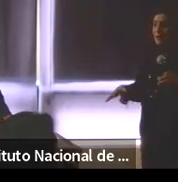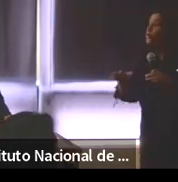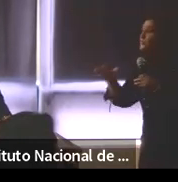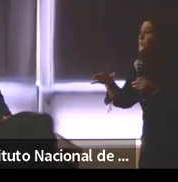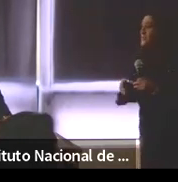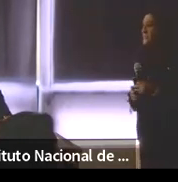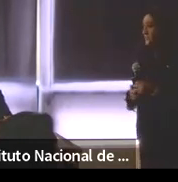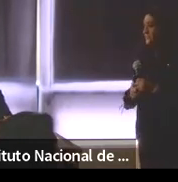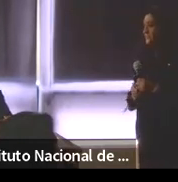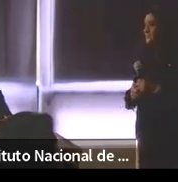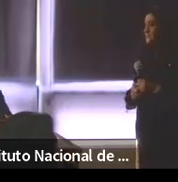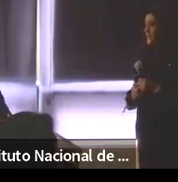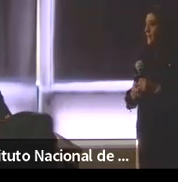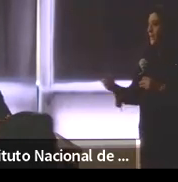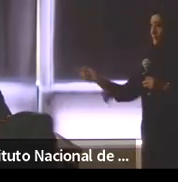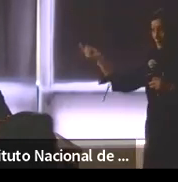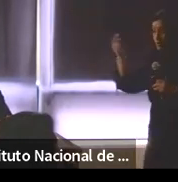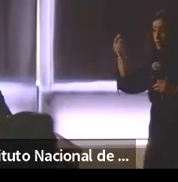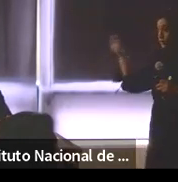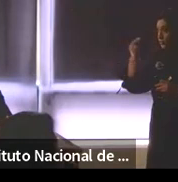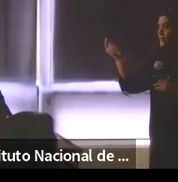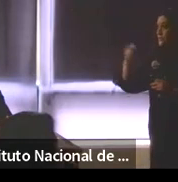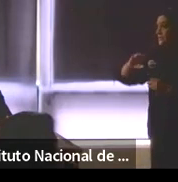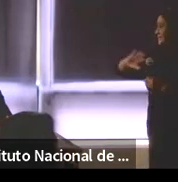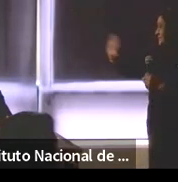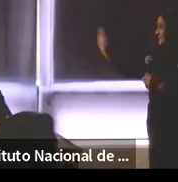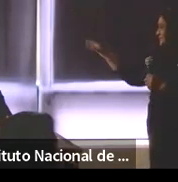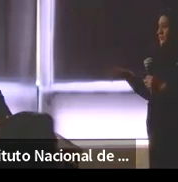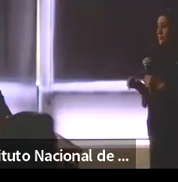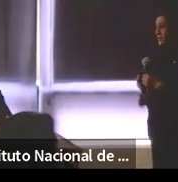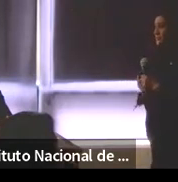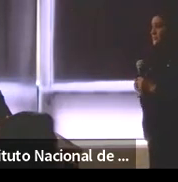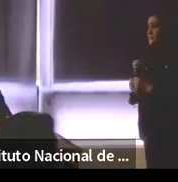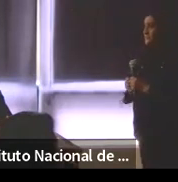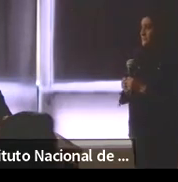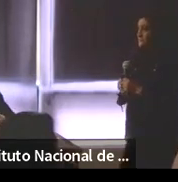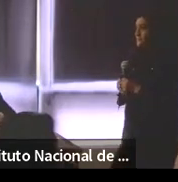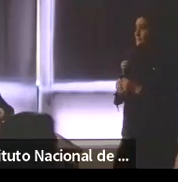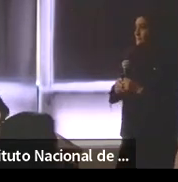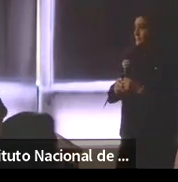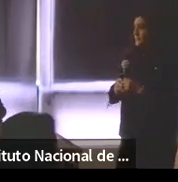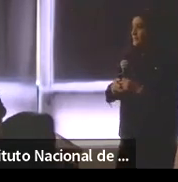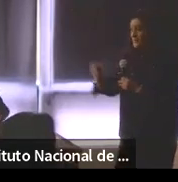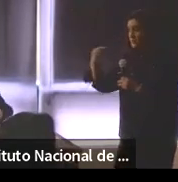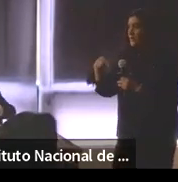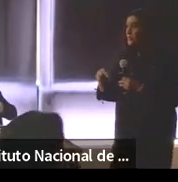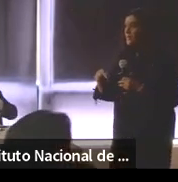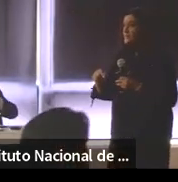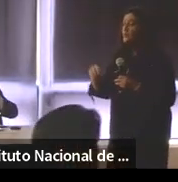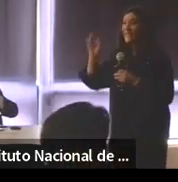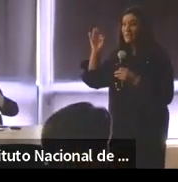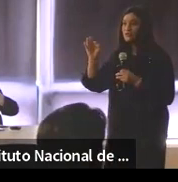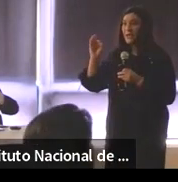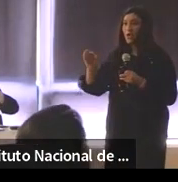los procesos pero los conflictos existen en todos lados hay personal